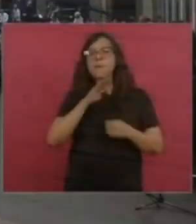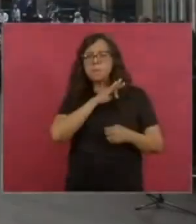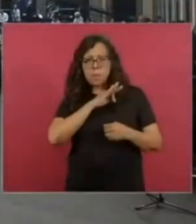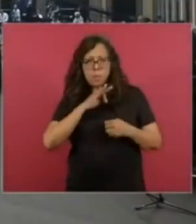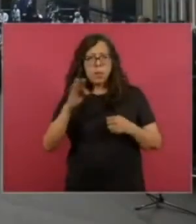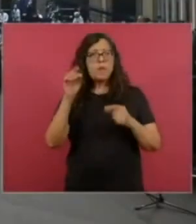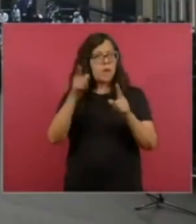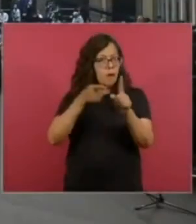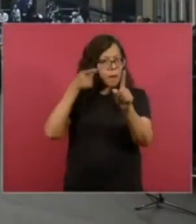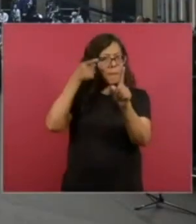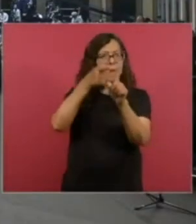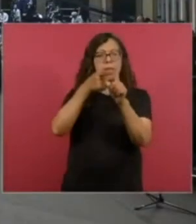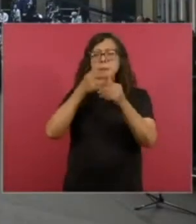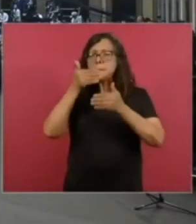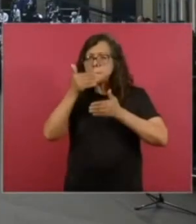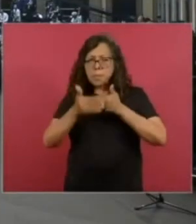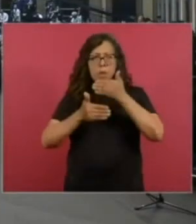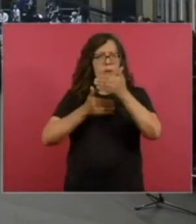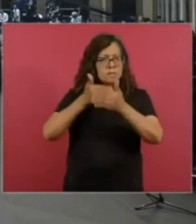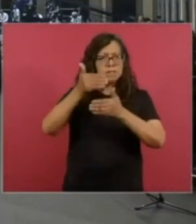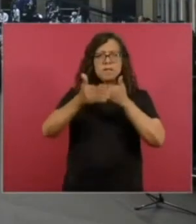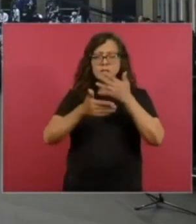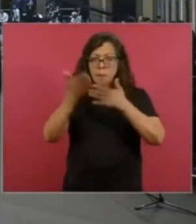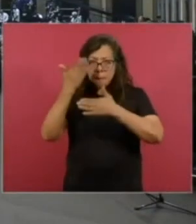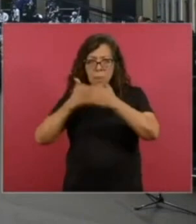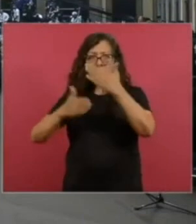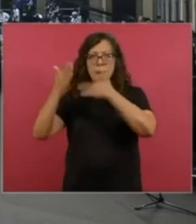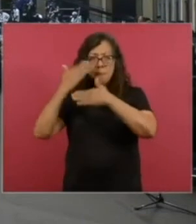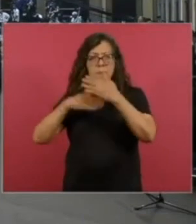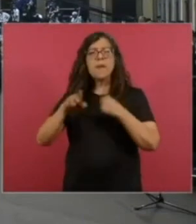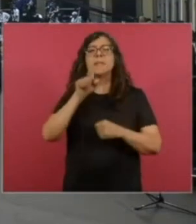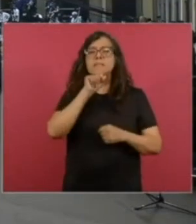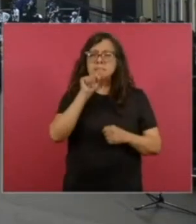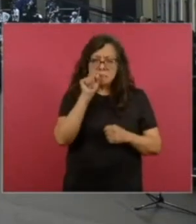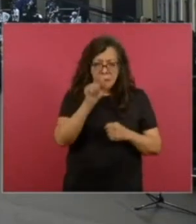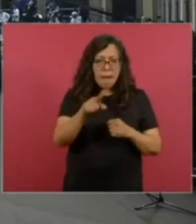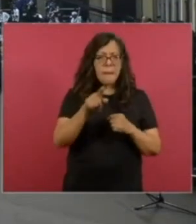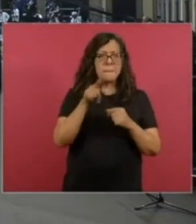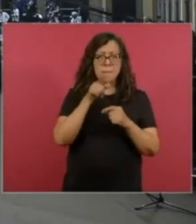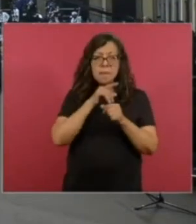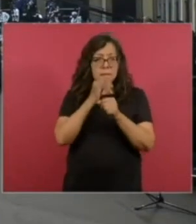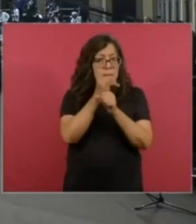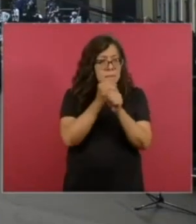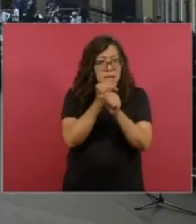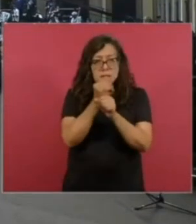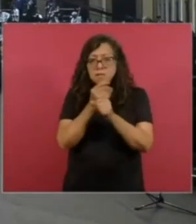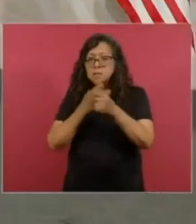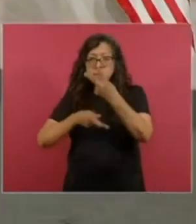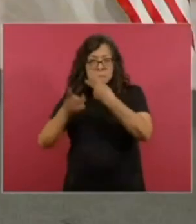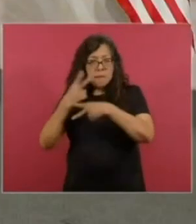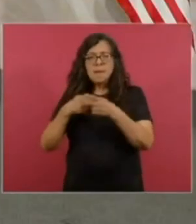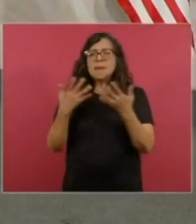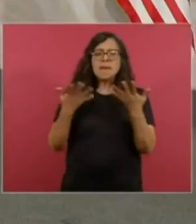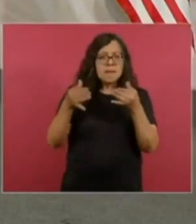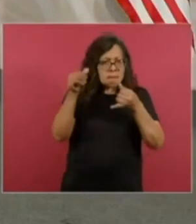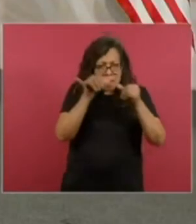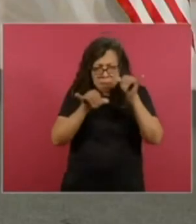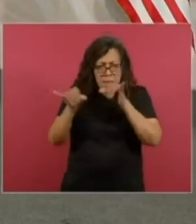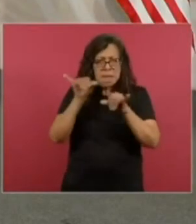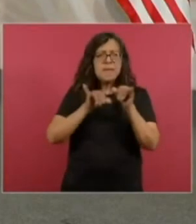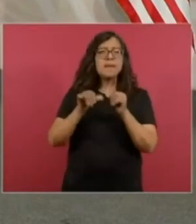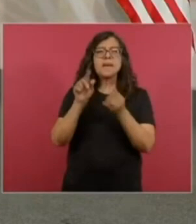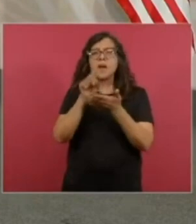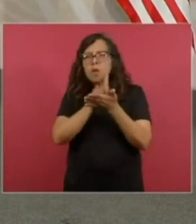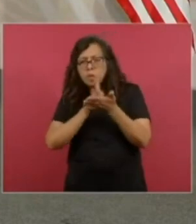al fondo del origen de los precursores químicos, reiteramos la cuestión del seguimiento de